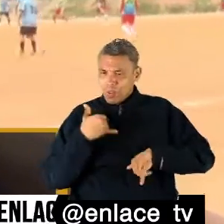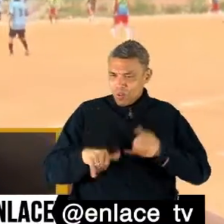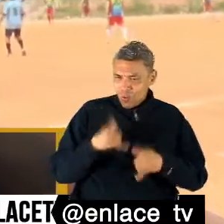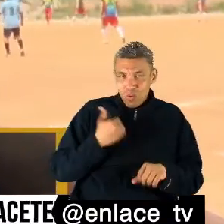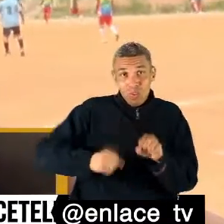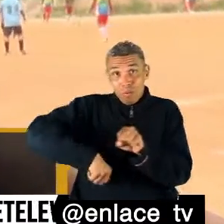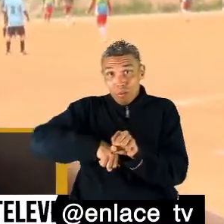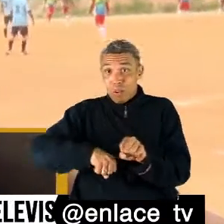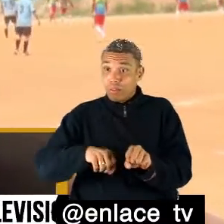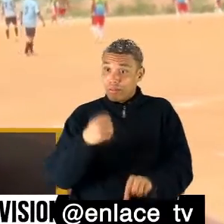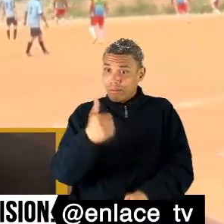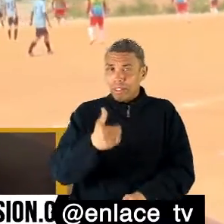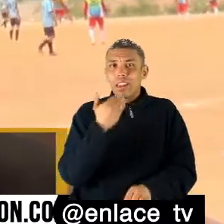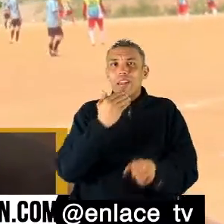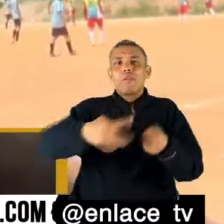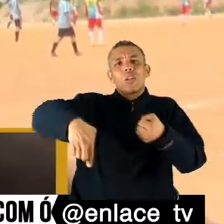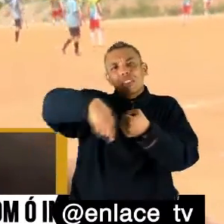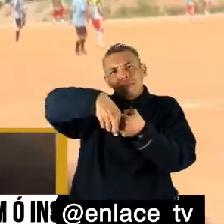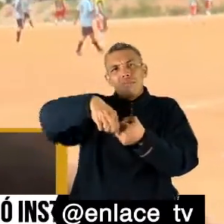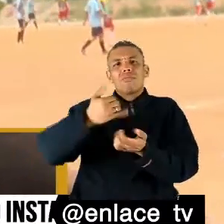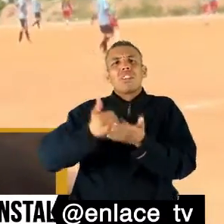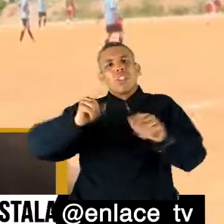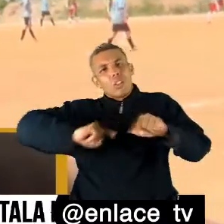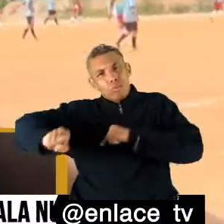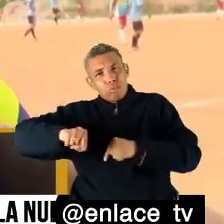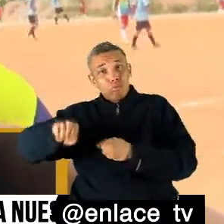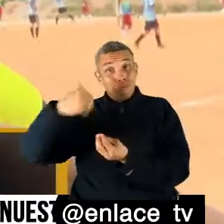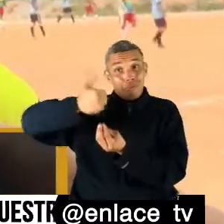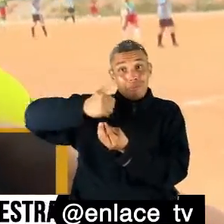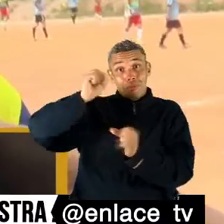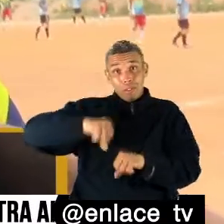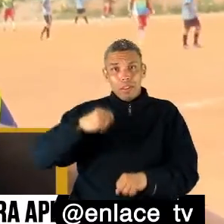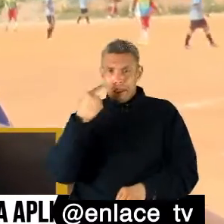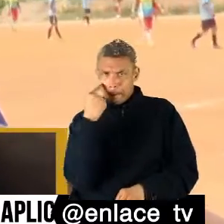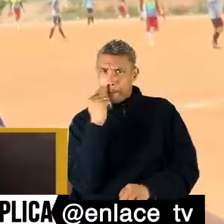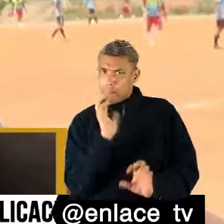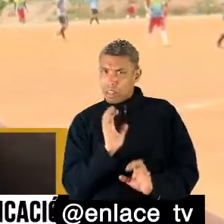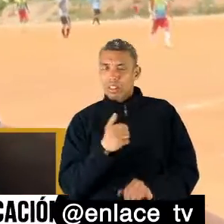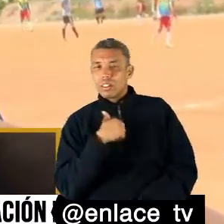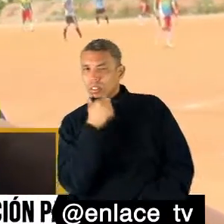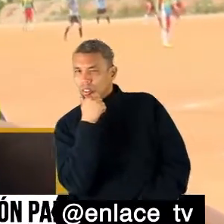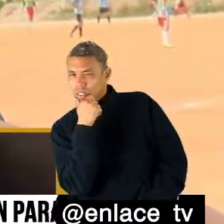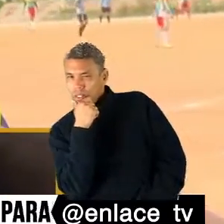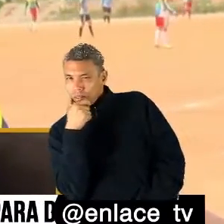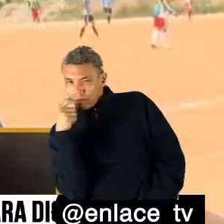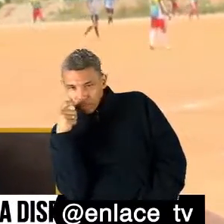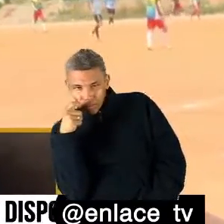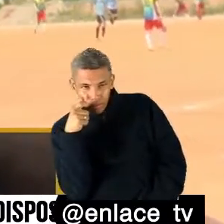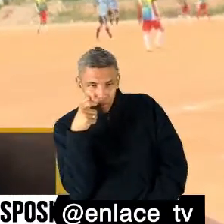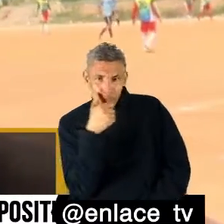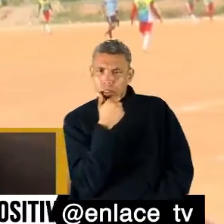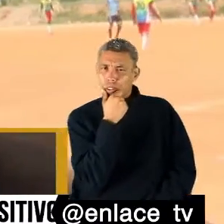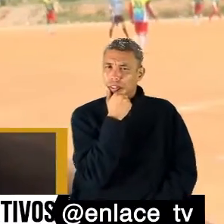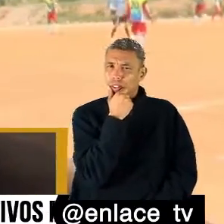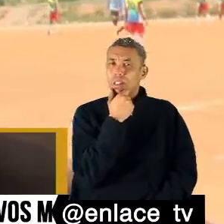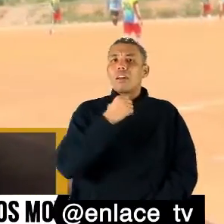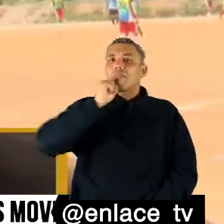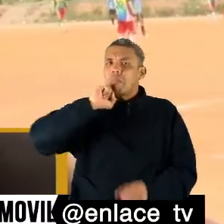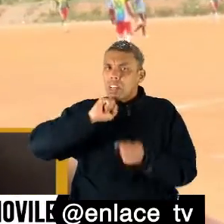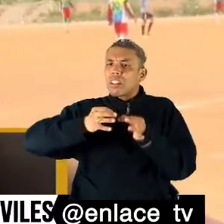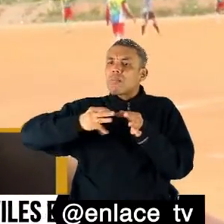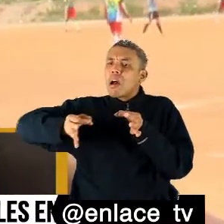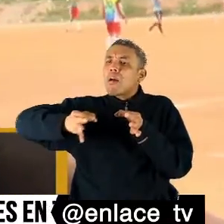ciudad de Barranca Bermeja, a los directores técnicos, el cuerpo técnico de la Alianza Petrolera, de que de aquí para abajo, en el sur de Bolívar, hay una